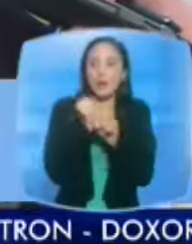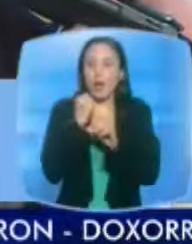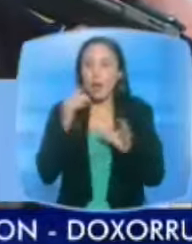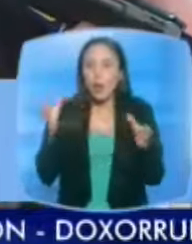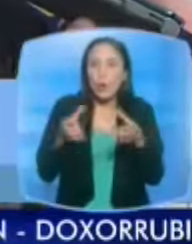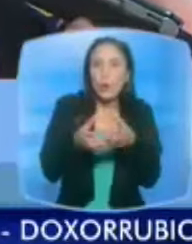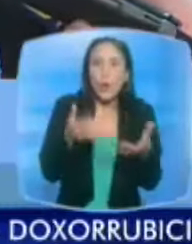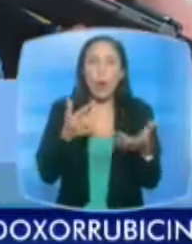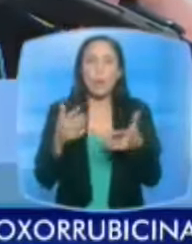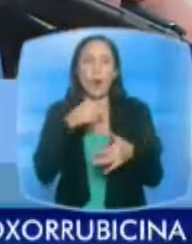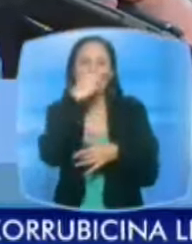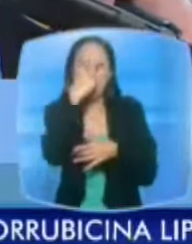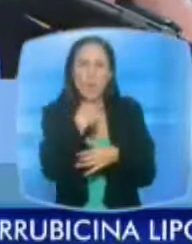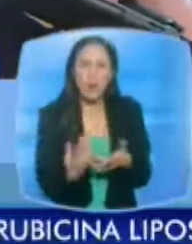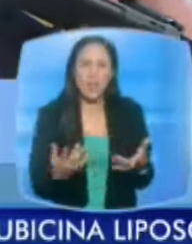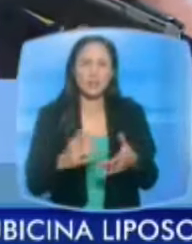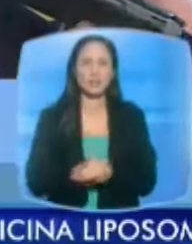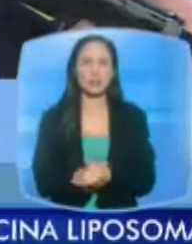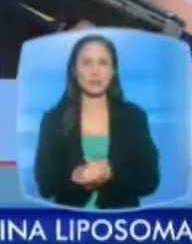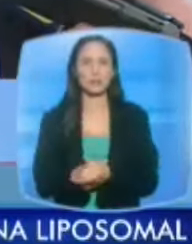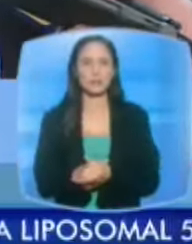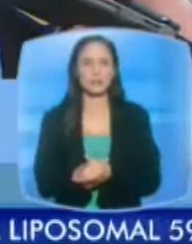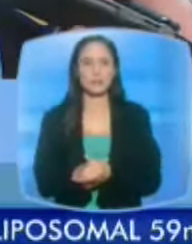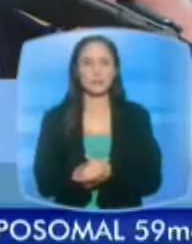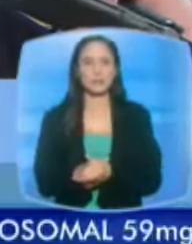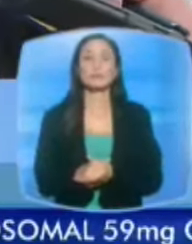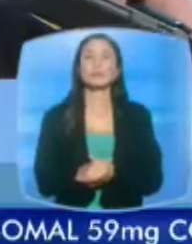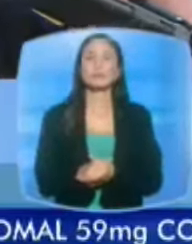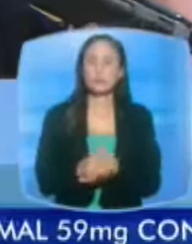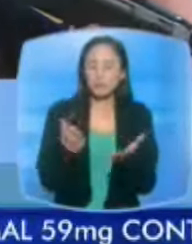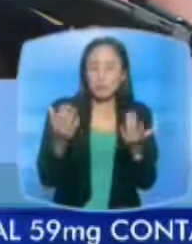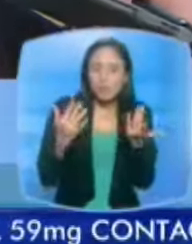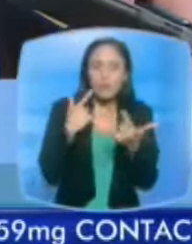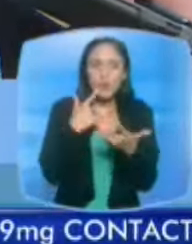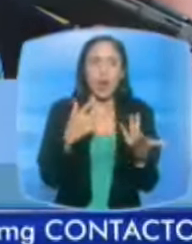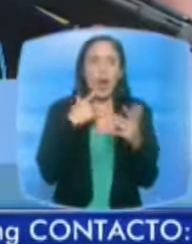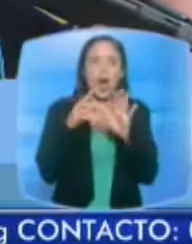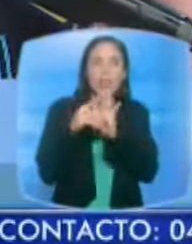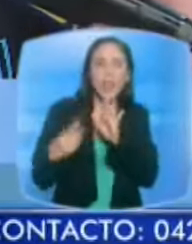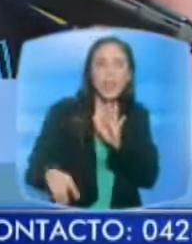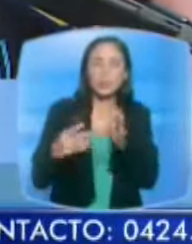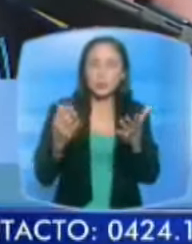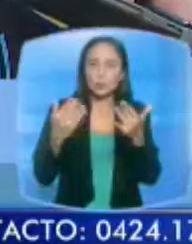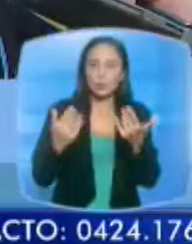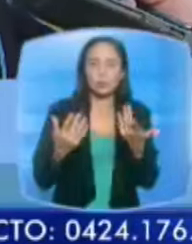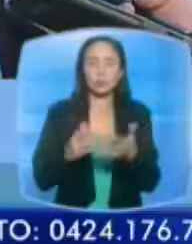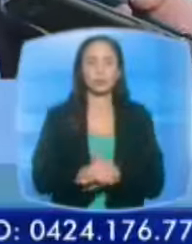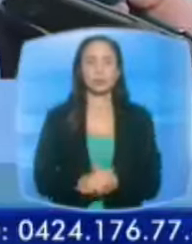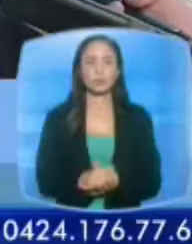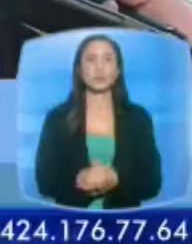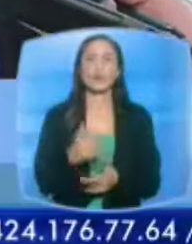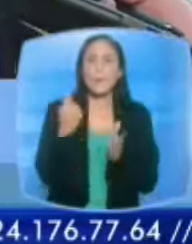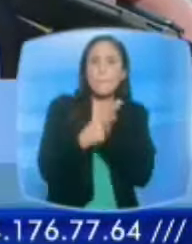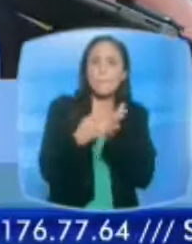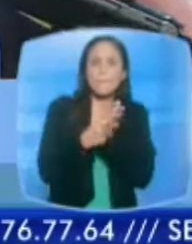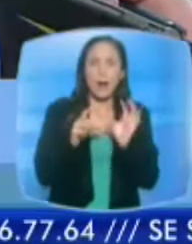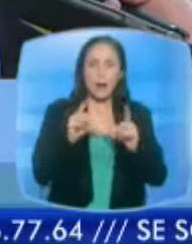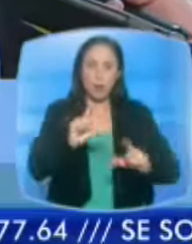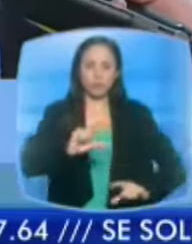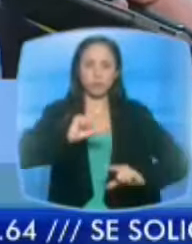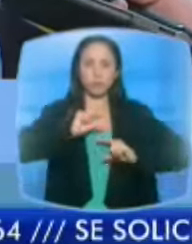ya estamos en extrema pobreza. Y es nuestro derecho humano, un salario digno,